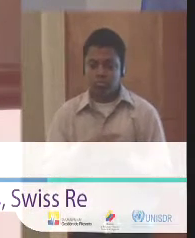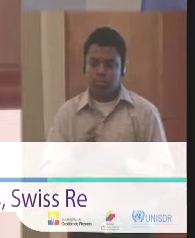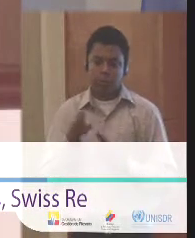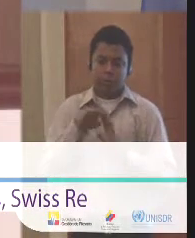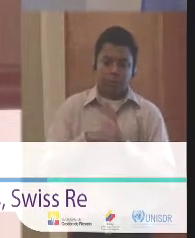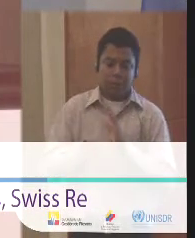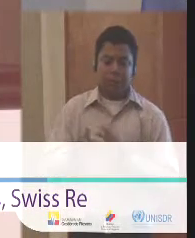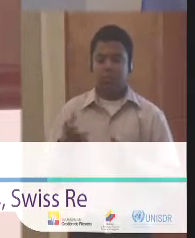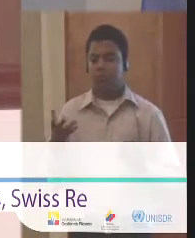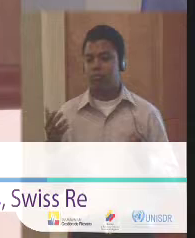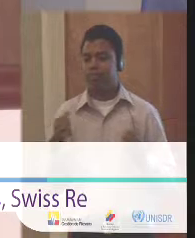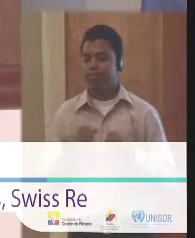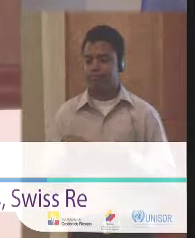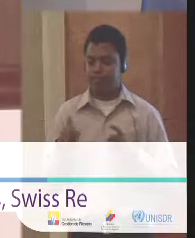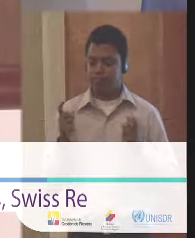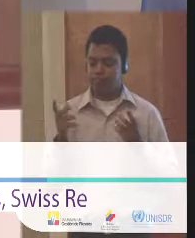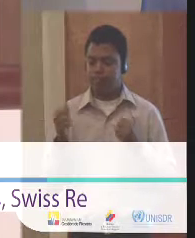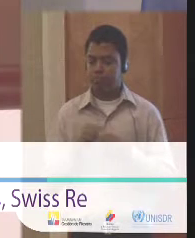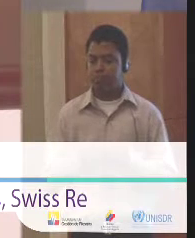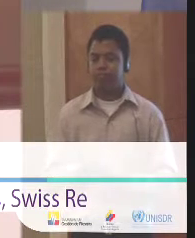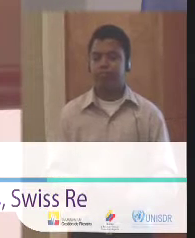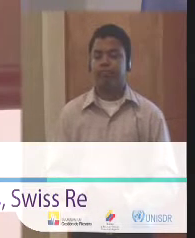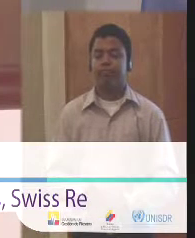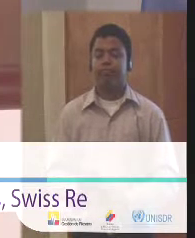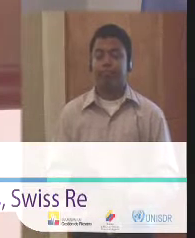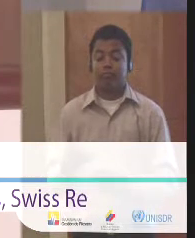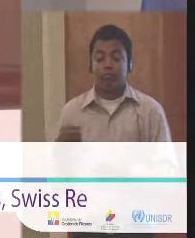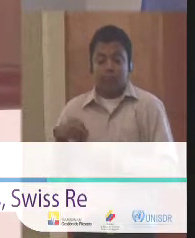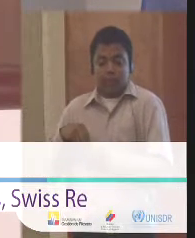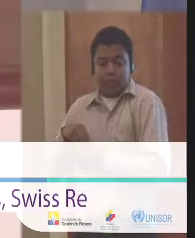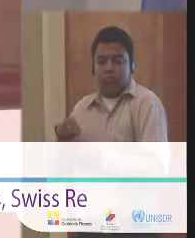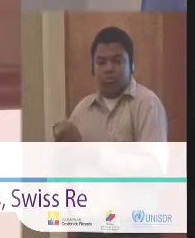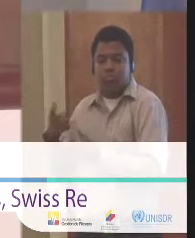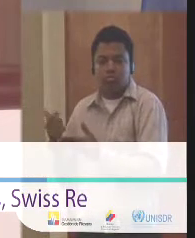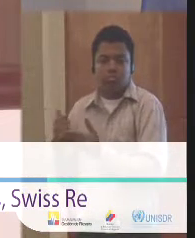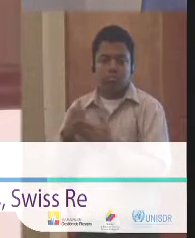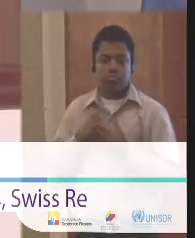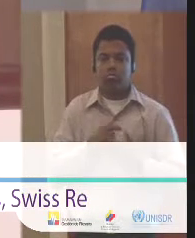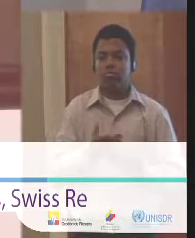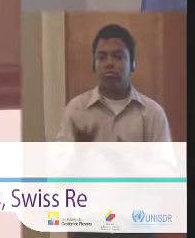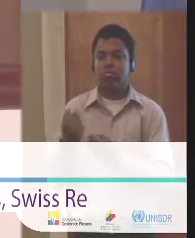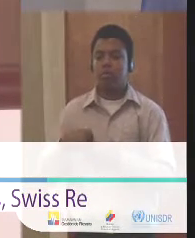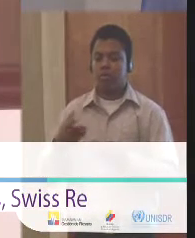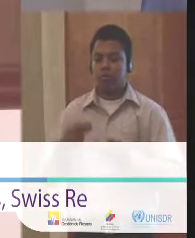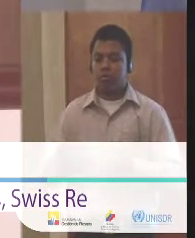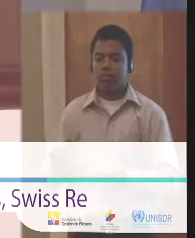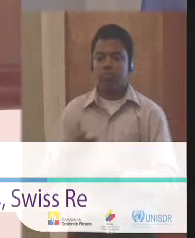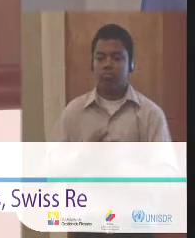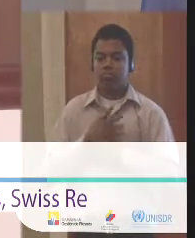terremoto por encima de 7.0, cuentan con los bonos catastróficos.